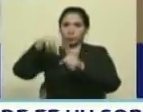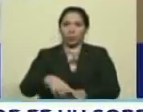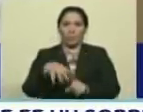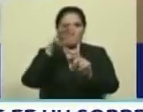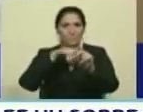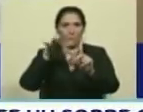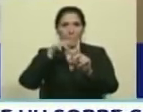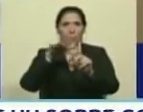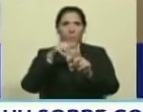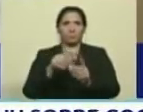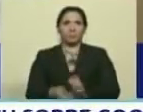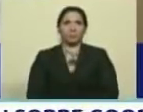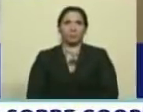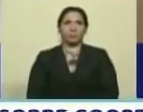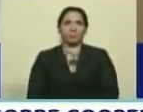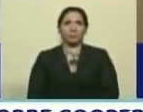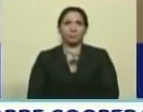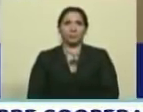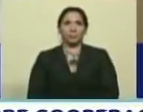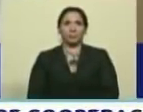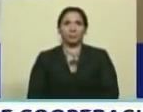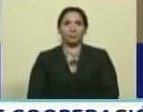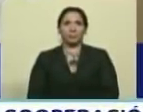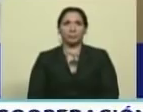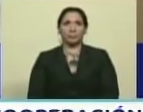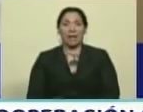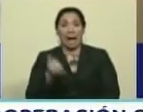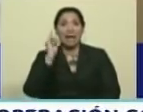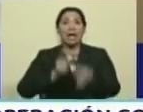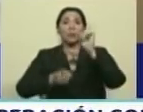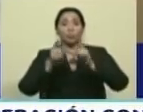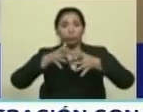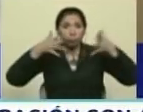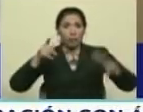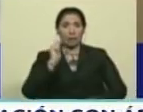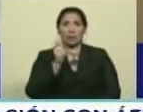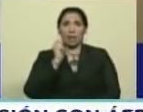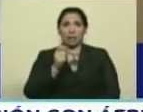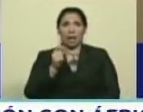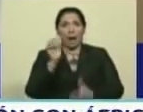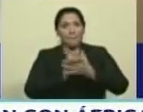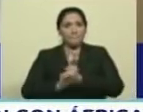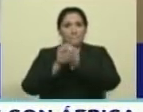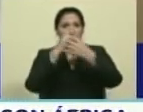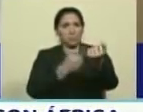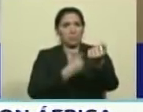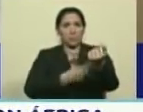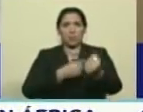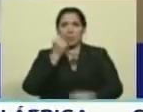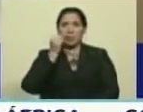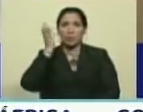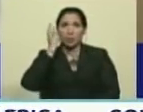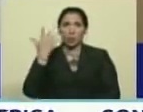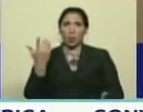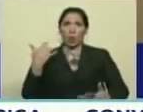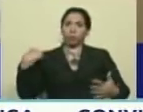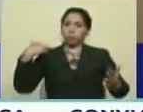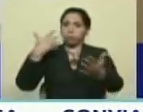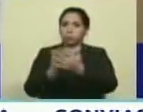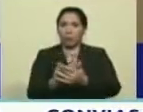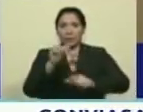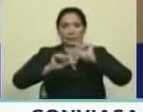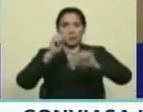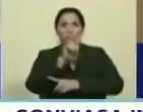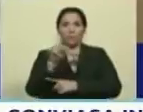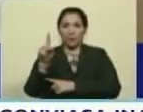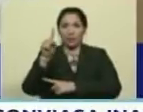chantajean. Si hay alguna gran tarea, compañeros, compañeras, para el resto del siglo XXI,